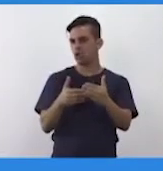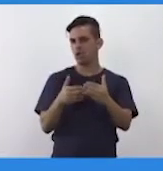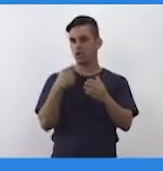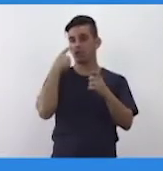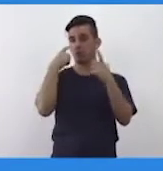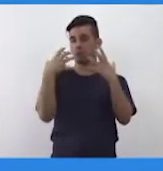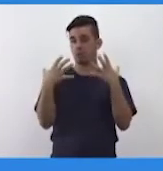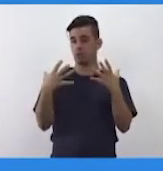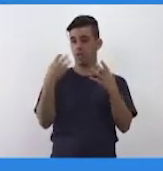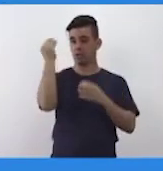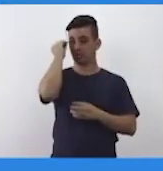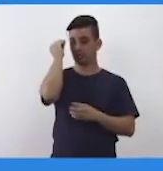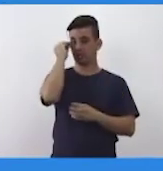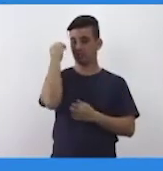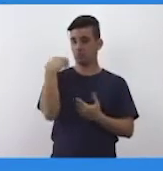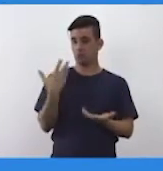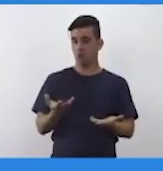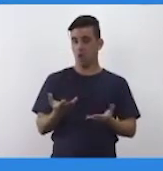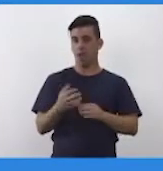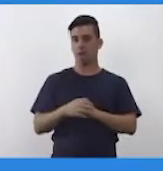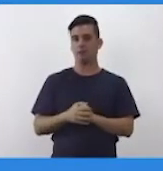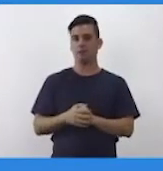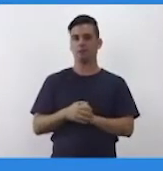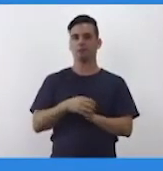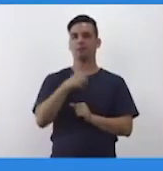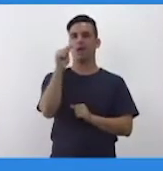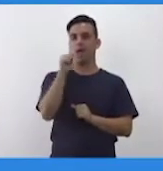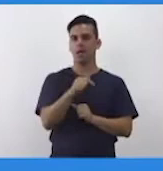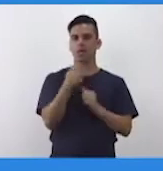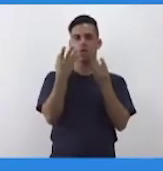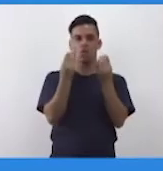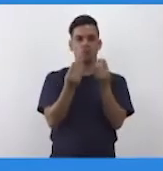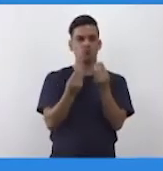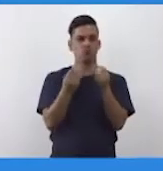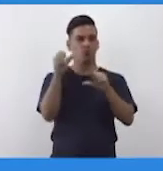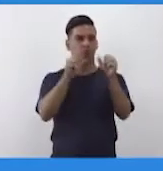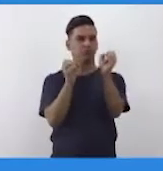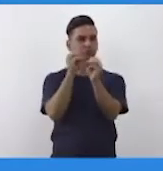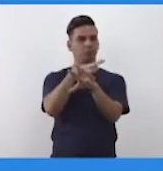él ocurren numerosas reacciones